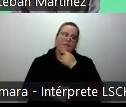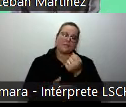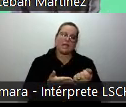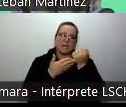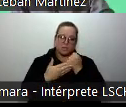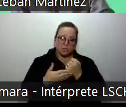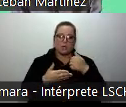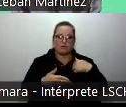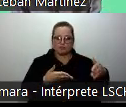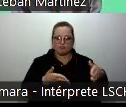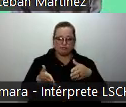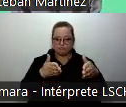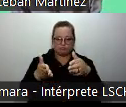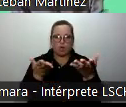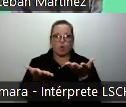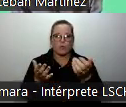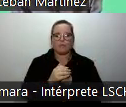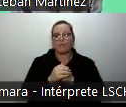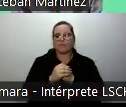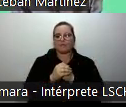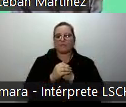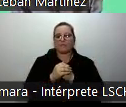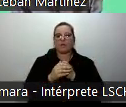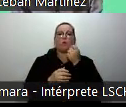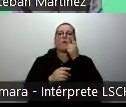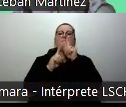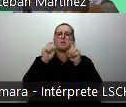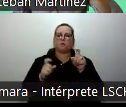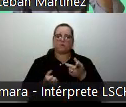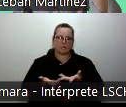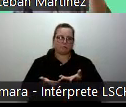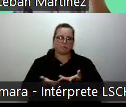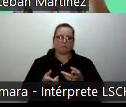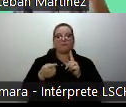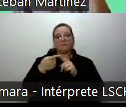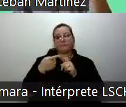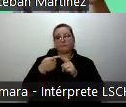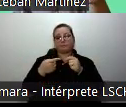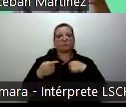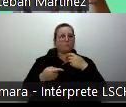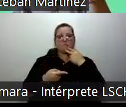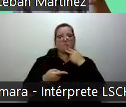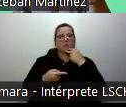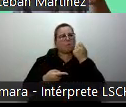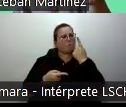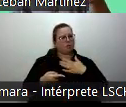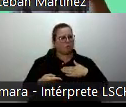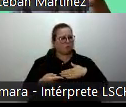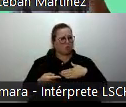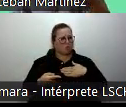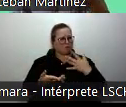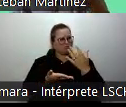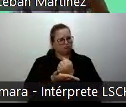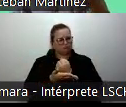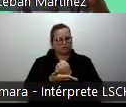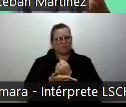para dónde va la micro qué te debes Preguntar lo primero Qué estilo de vida quieres tener ya quieres